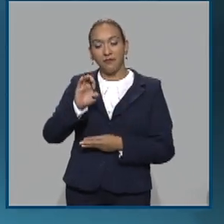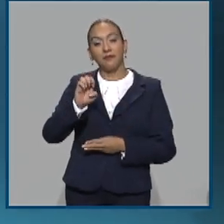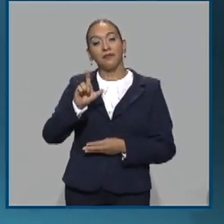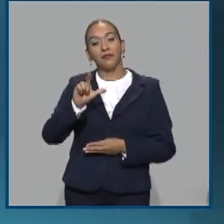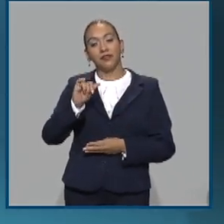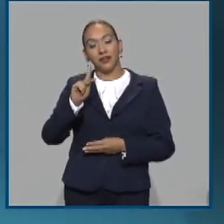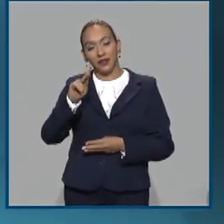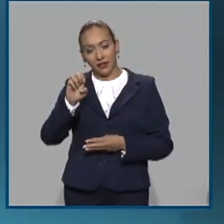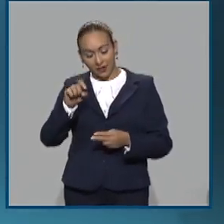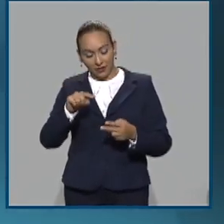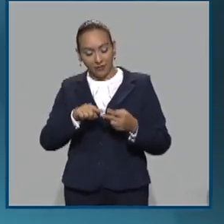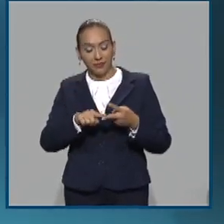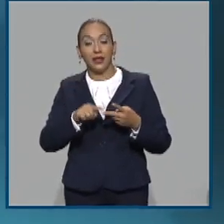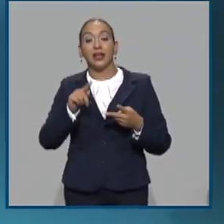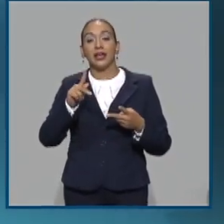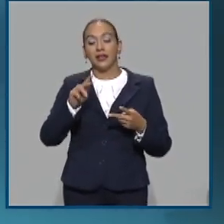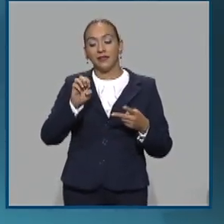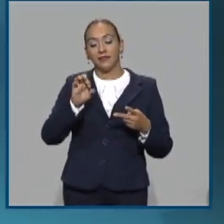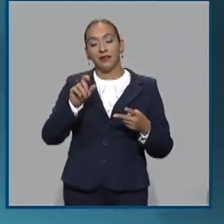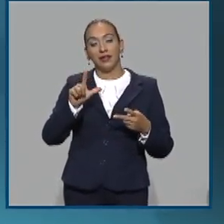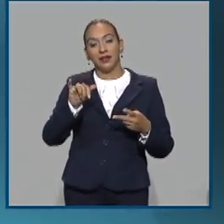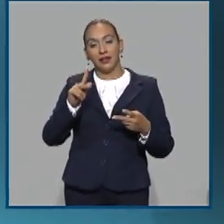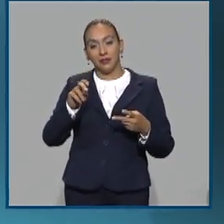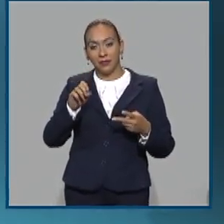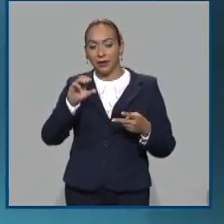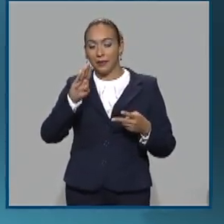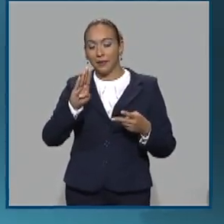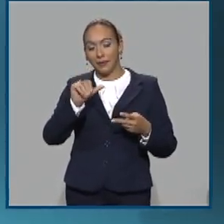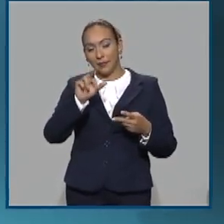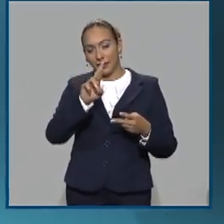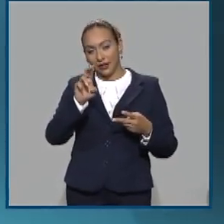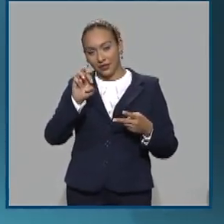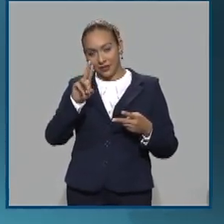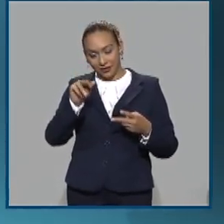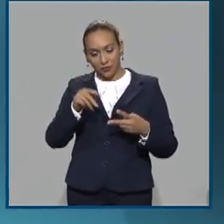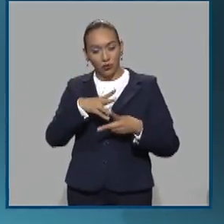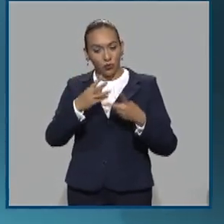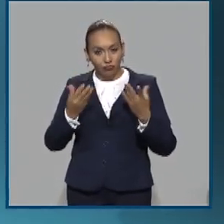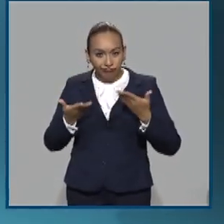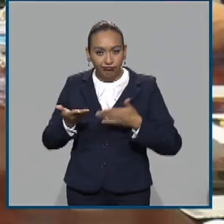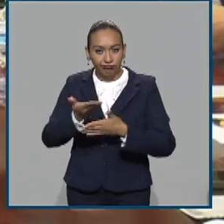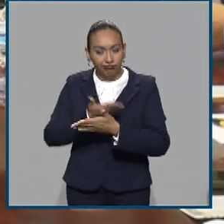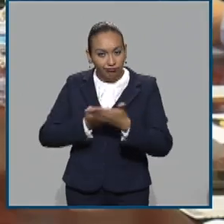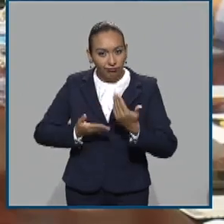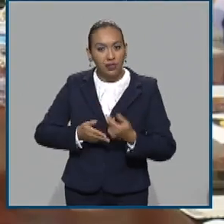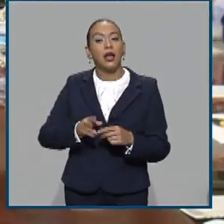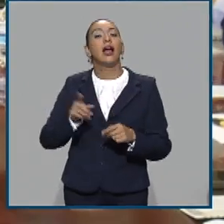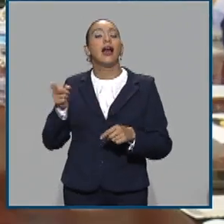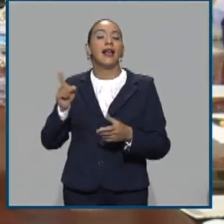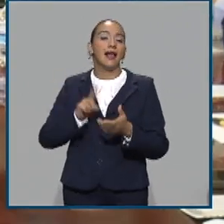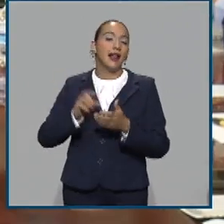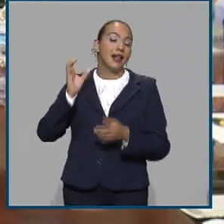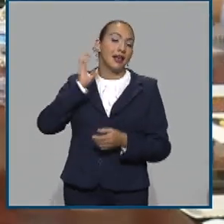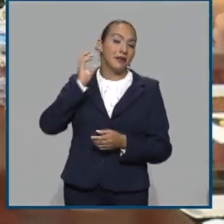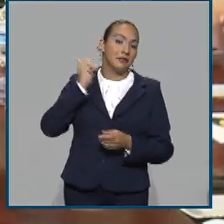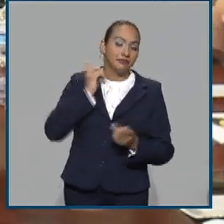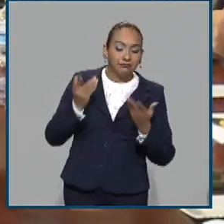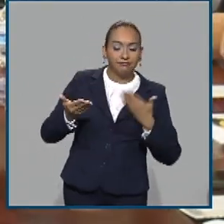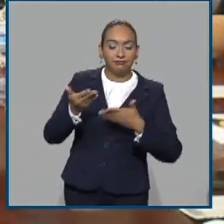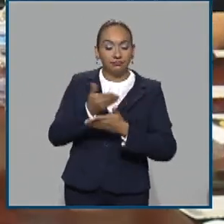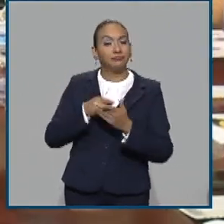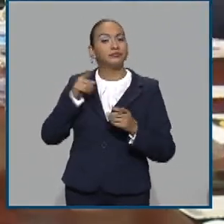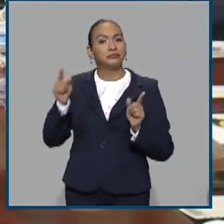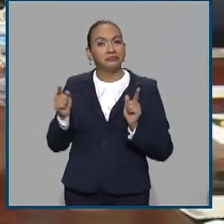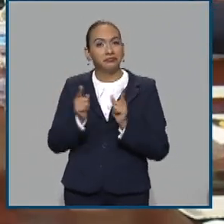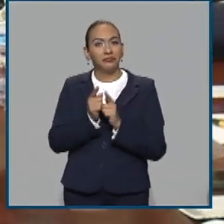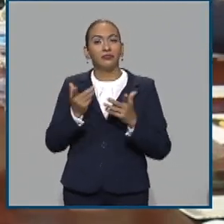Mata Pizaña y Felipe Fuentes Barrera, se reunieron con integrantes de la Junta de Coordinación Política de la Cámara de Diputados. En el